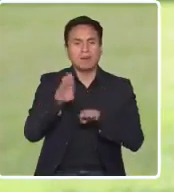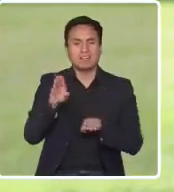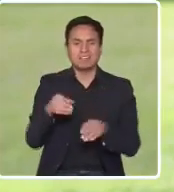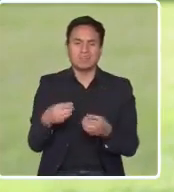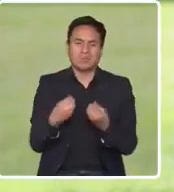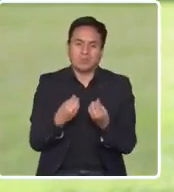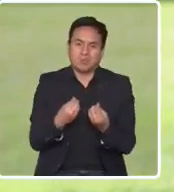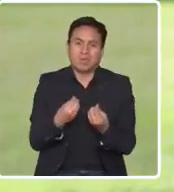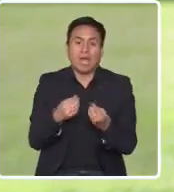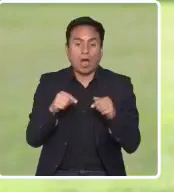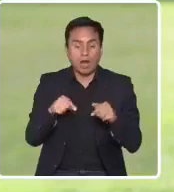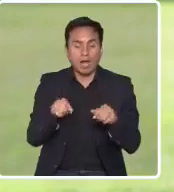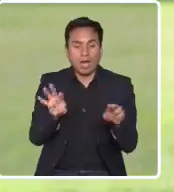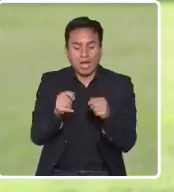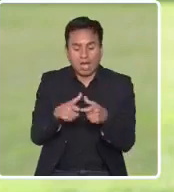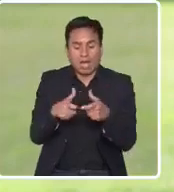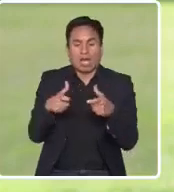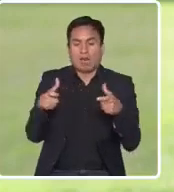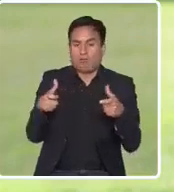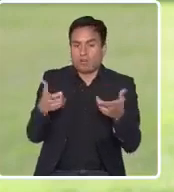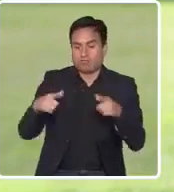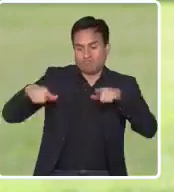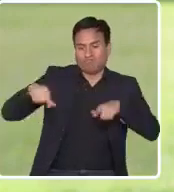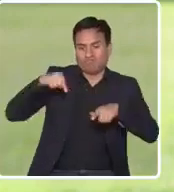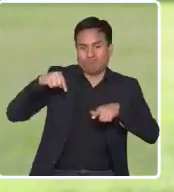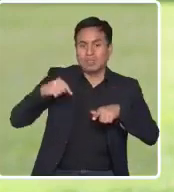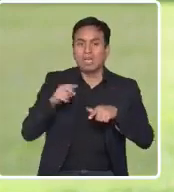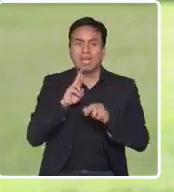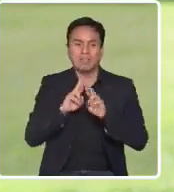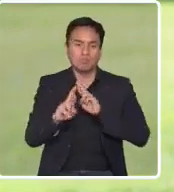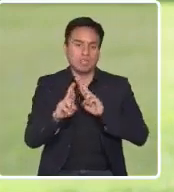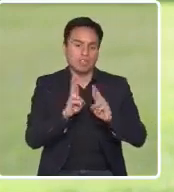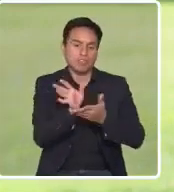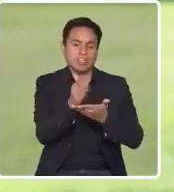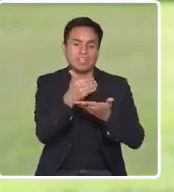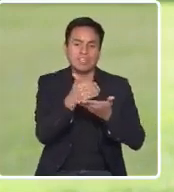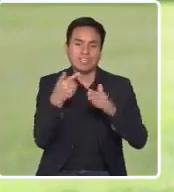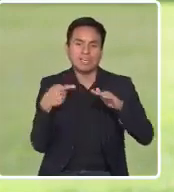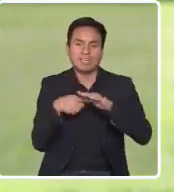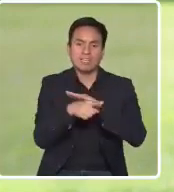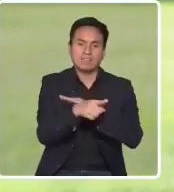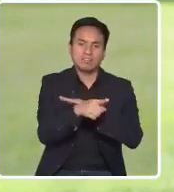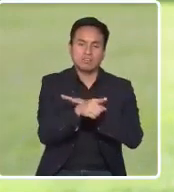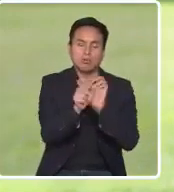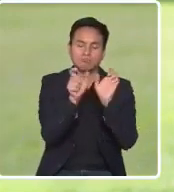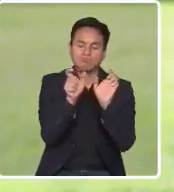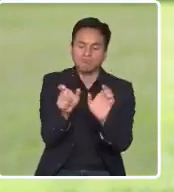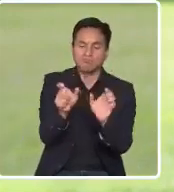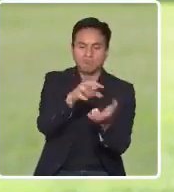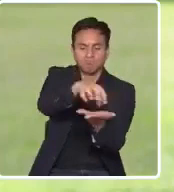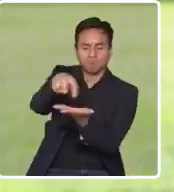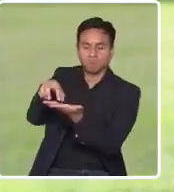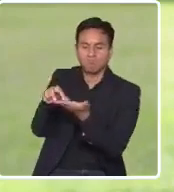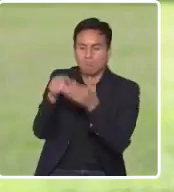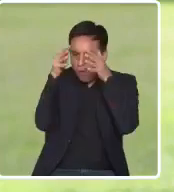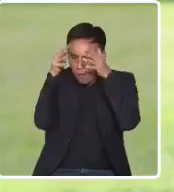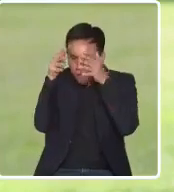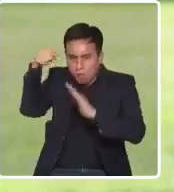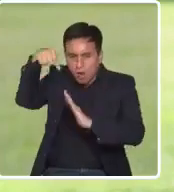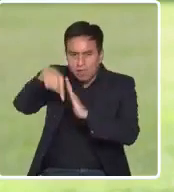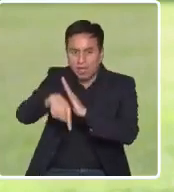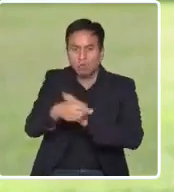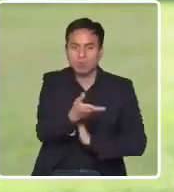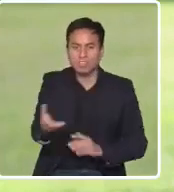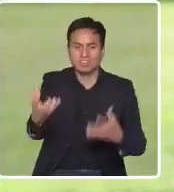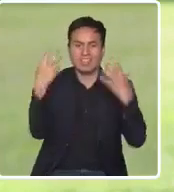razón ahora con este refuerzo que va a ser el resultado de esta estrategia de intervención de control territorial focalizado que